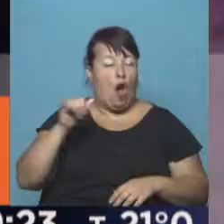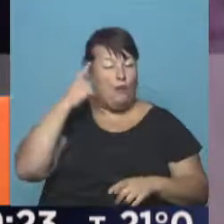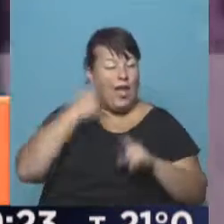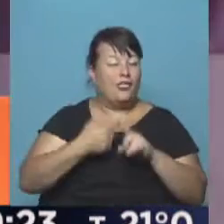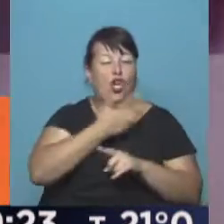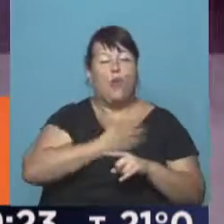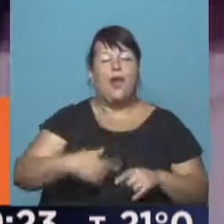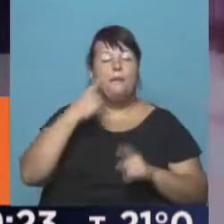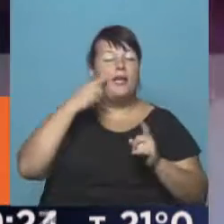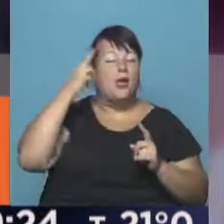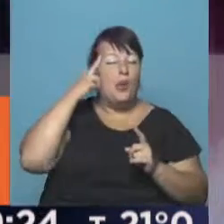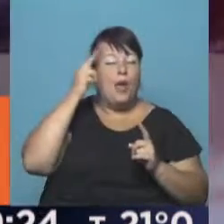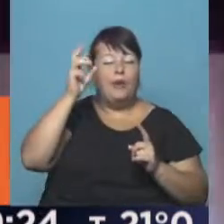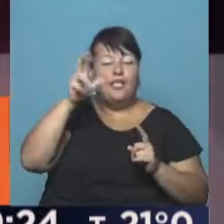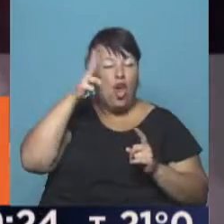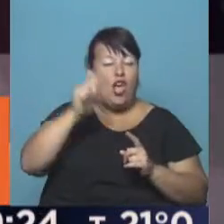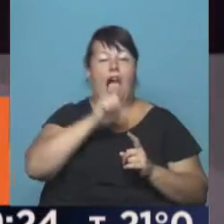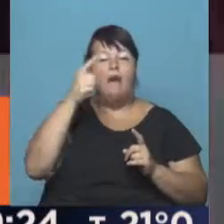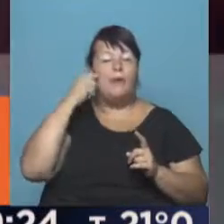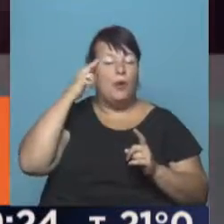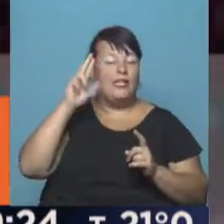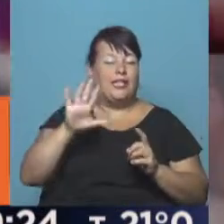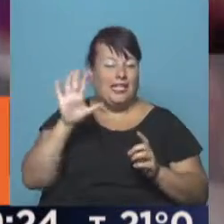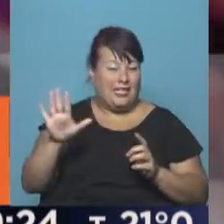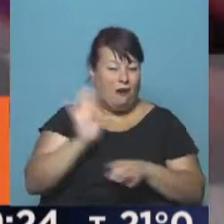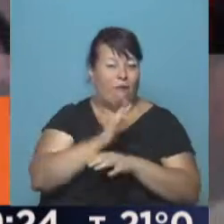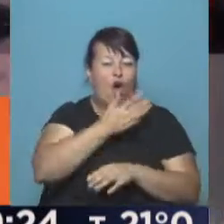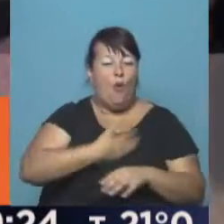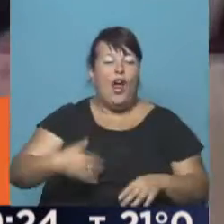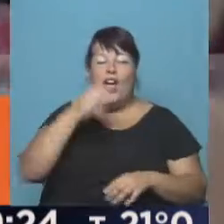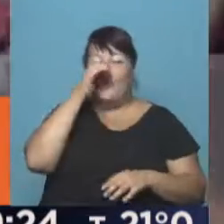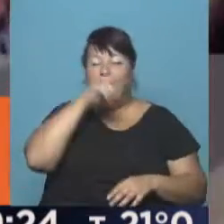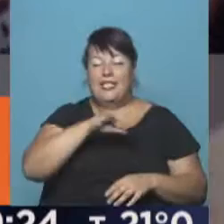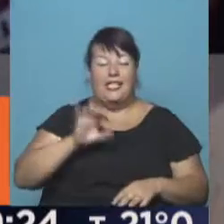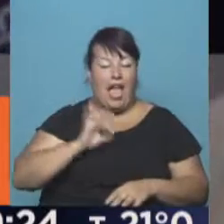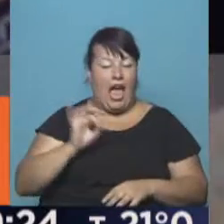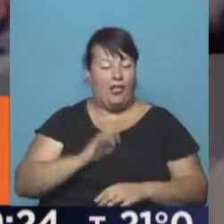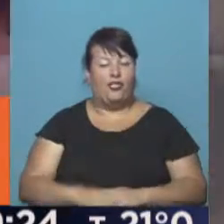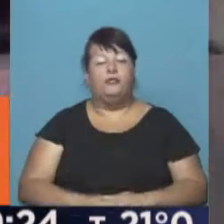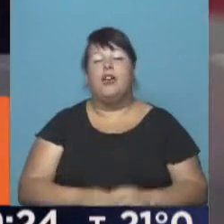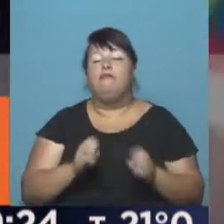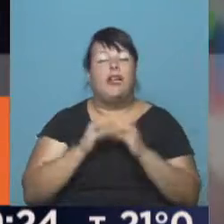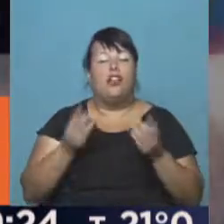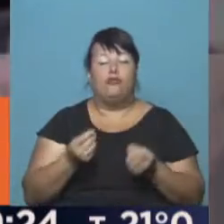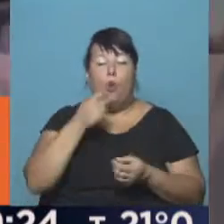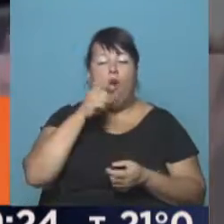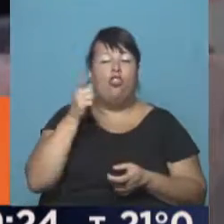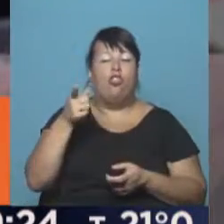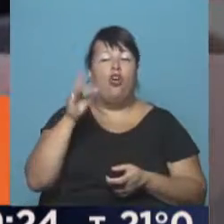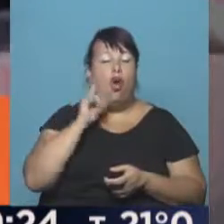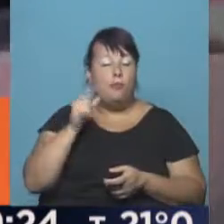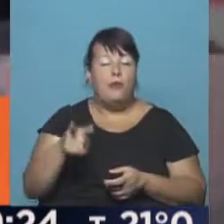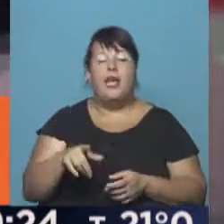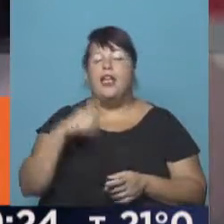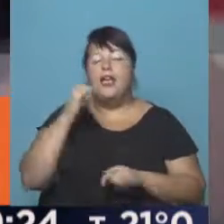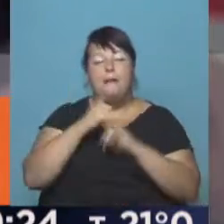gobernó desde 1908 hasta 1935, es decir, gobernó 27 años. ¿Qué hizo Juan Vicente Gómez? Hizo